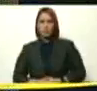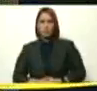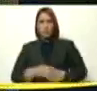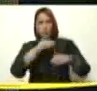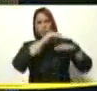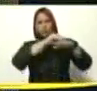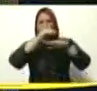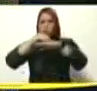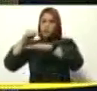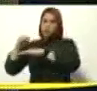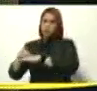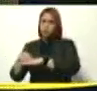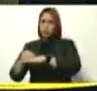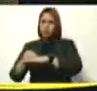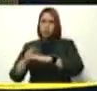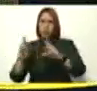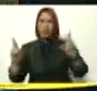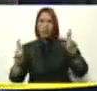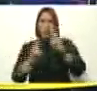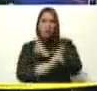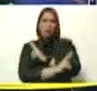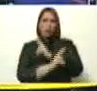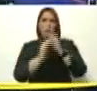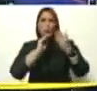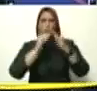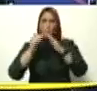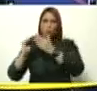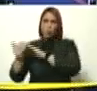Convocó referéndum comunal.